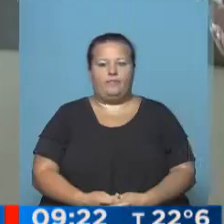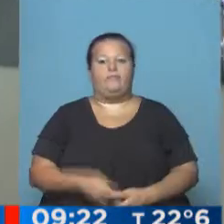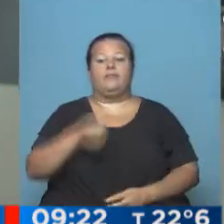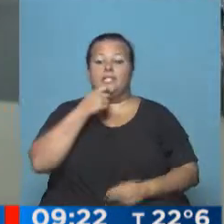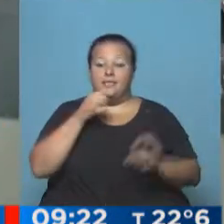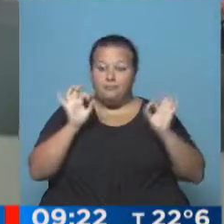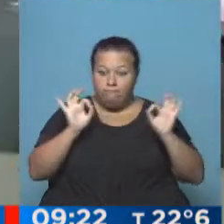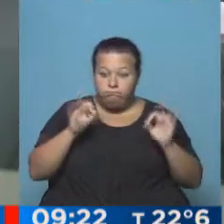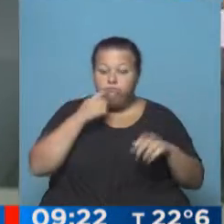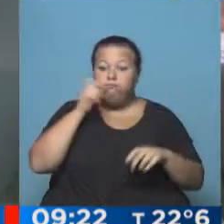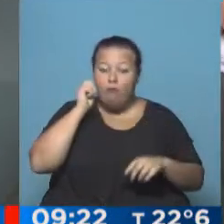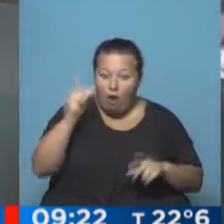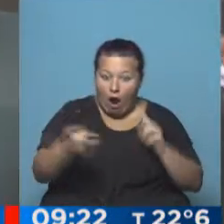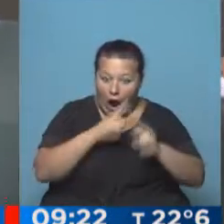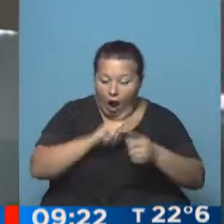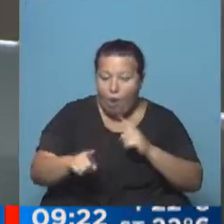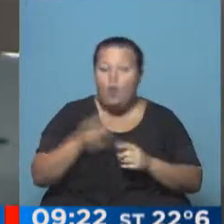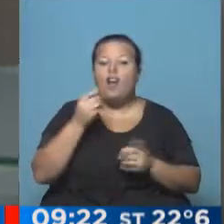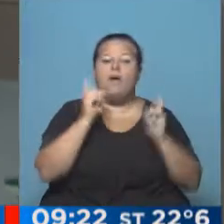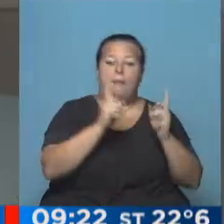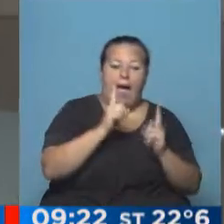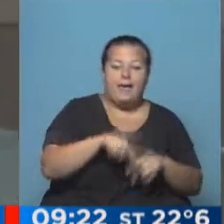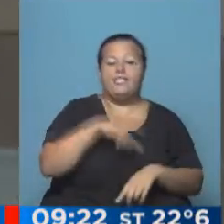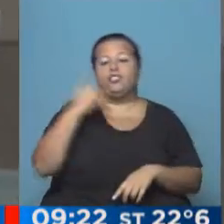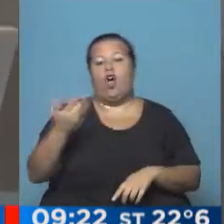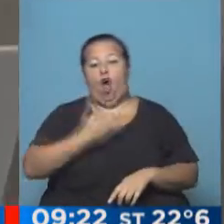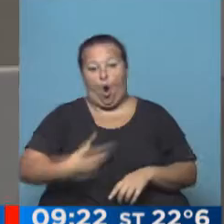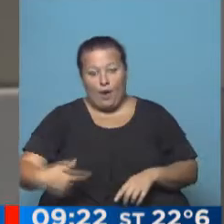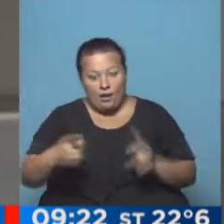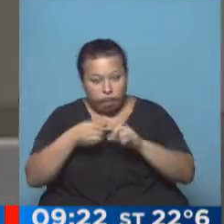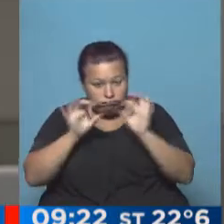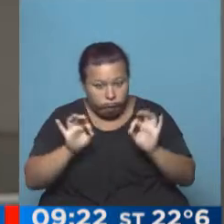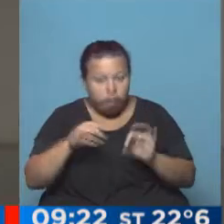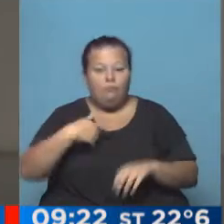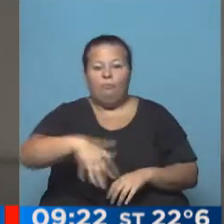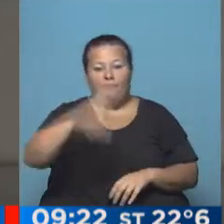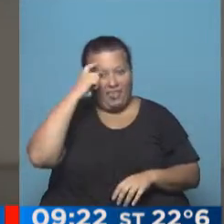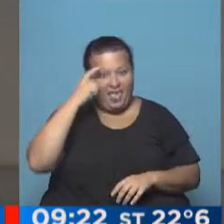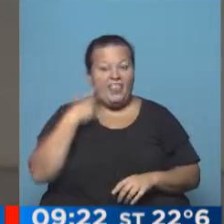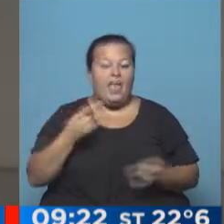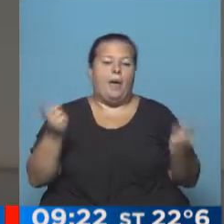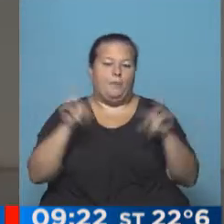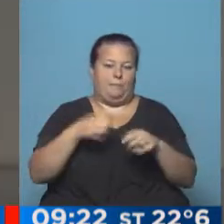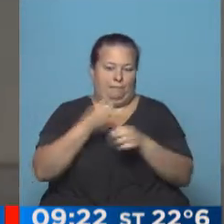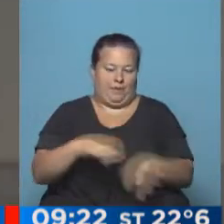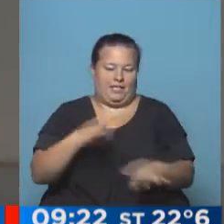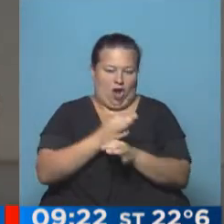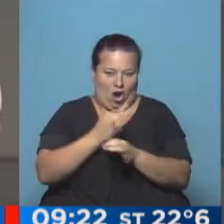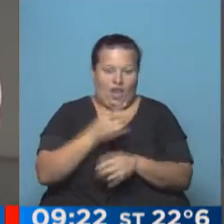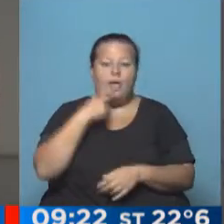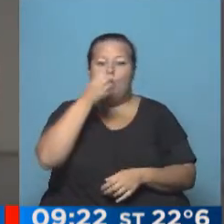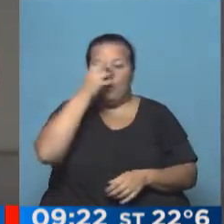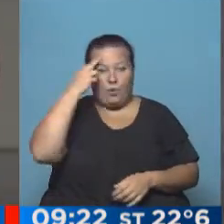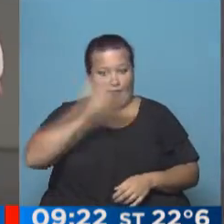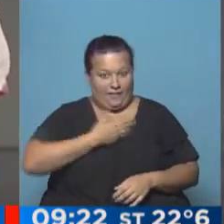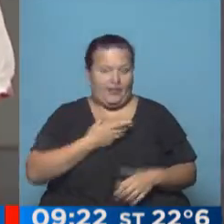Y todo sale bien y si se da el acuerdo entre docentes y el gobierno nacional, en 10 días estarían comenzando las clases. Hablamos del 29